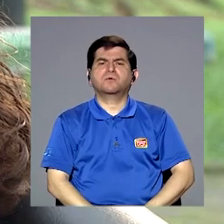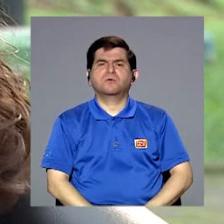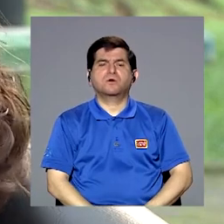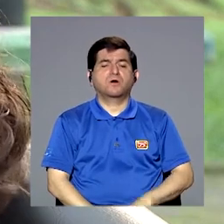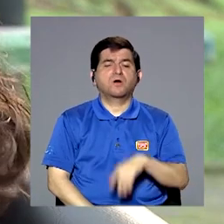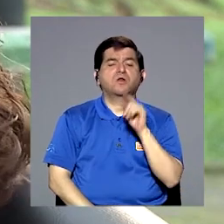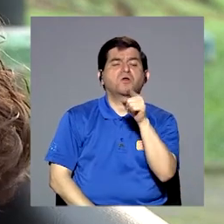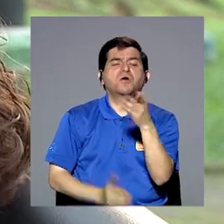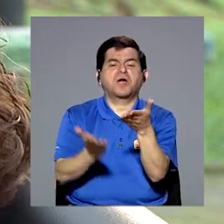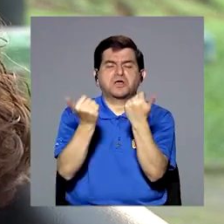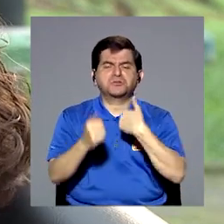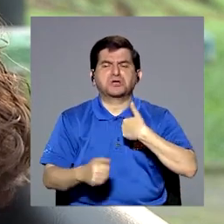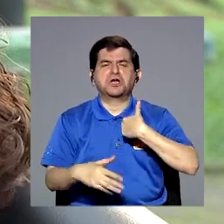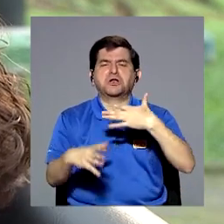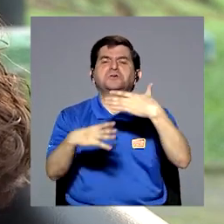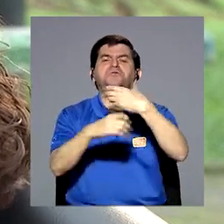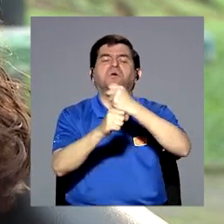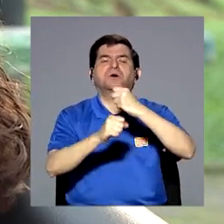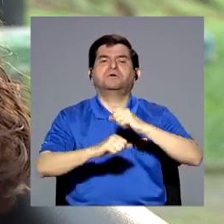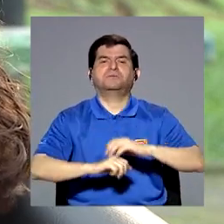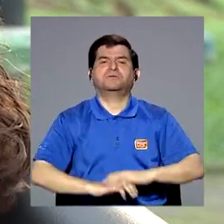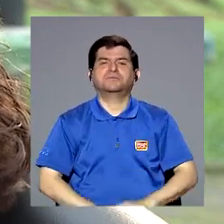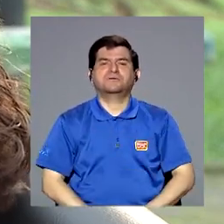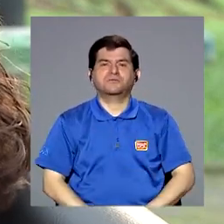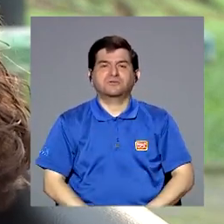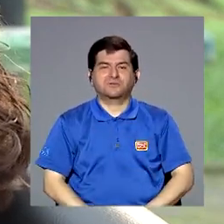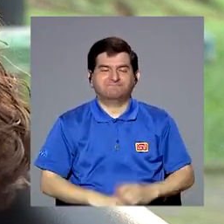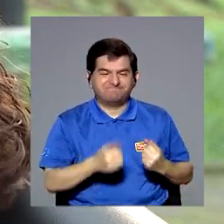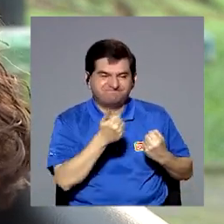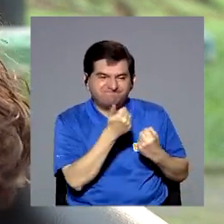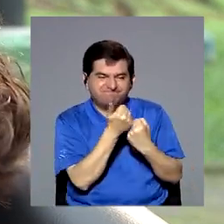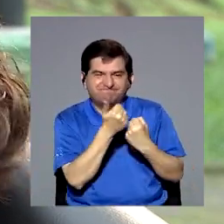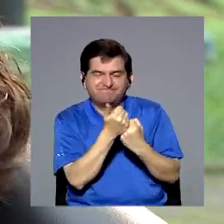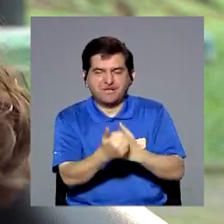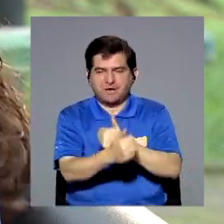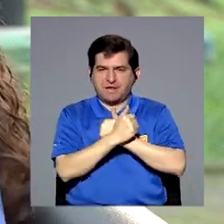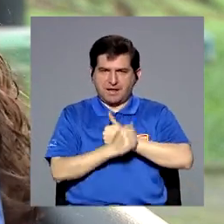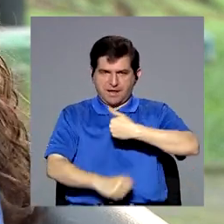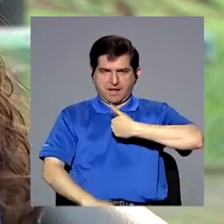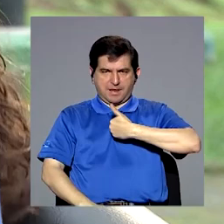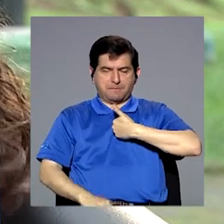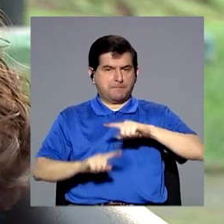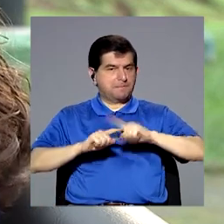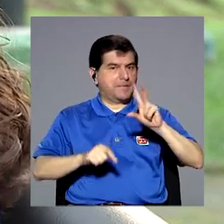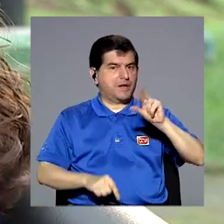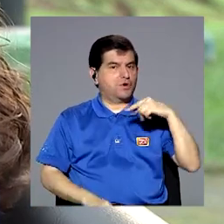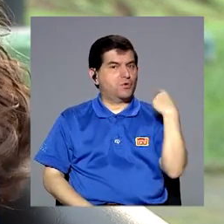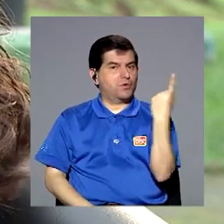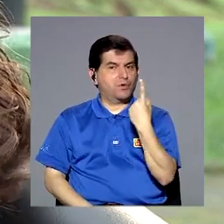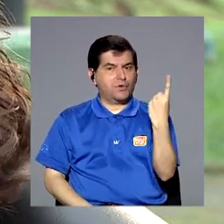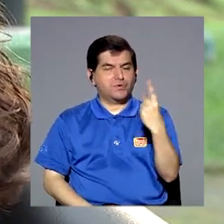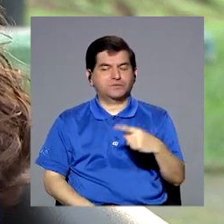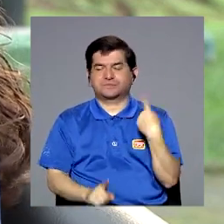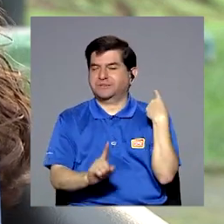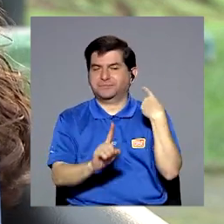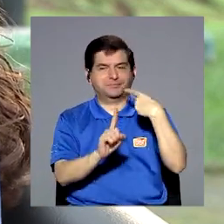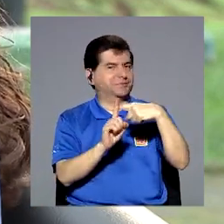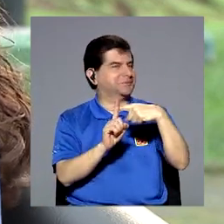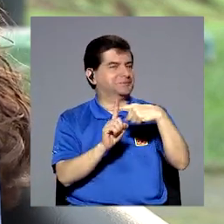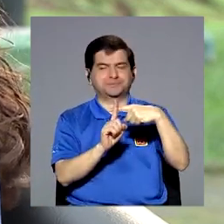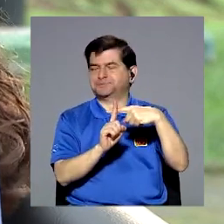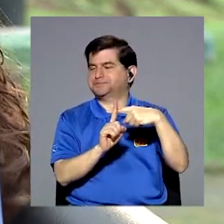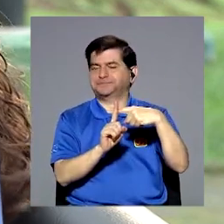que soy capaz de hacer lo que ellos quieran, entonces eso va a reforzar a ellos la autoestima, pero no siempre va a ser en forma